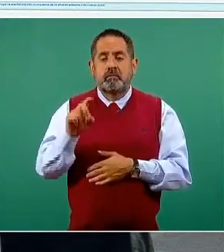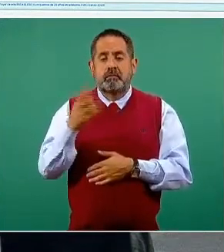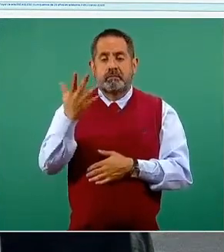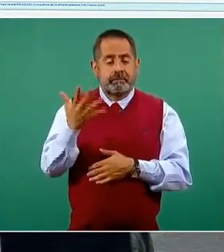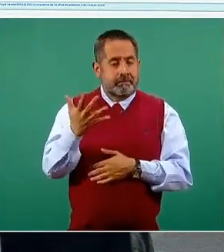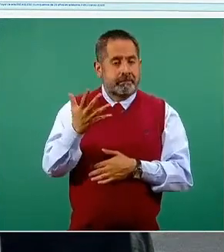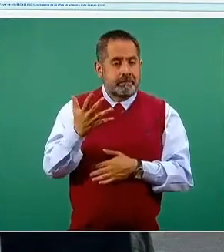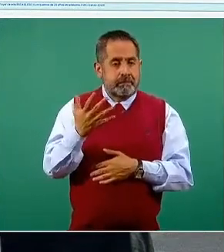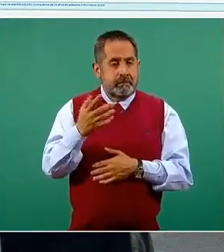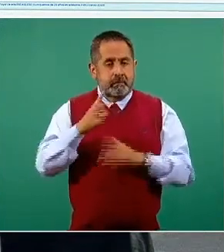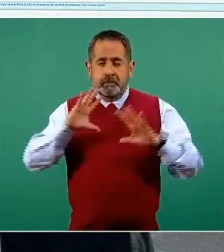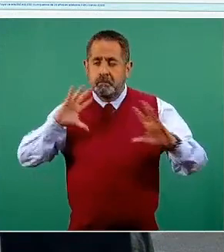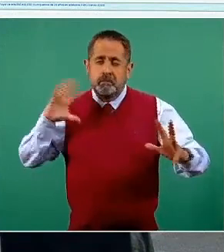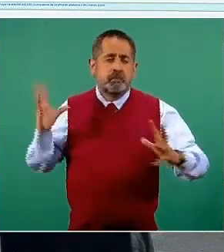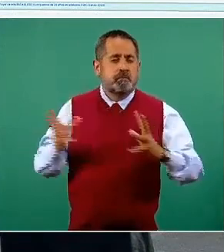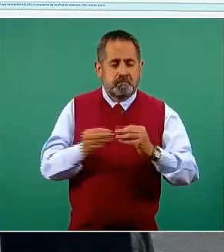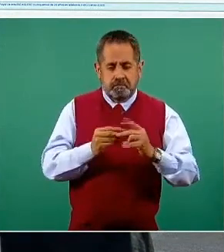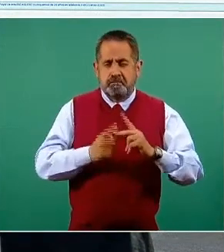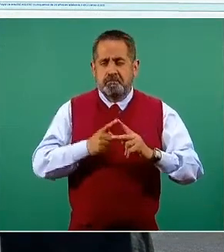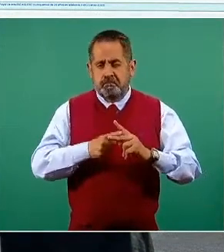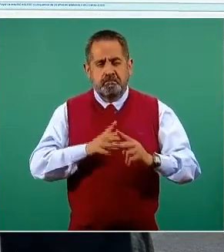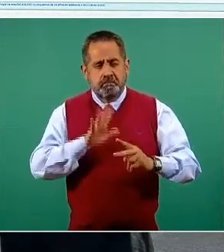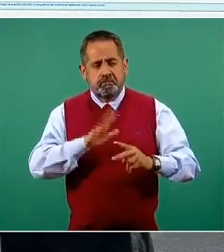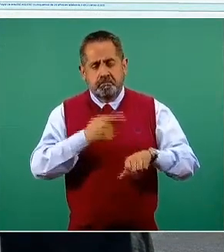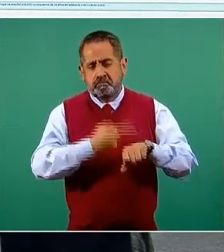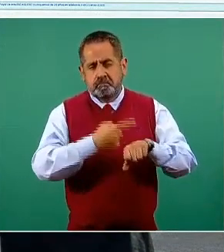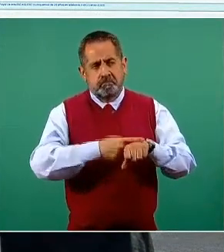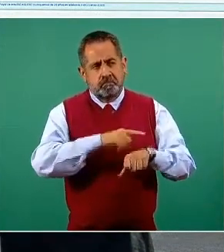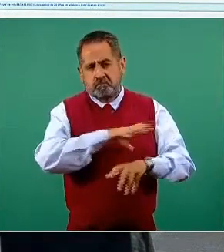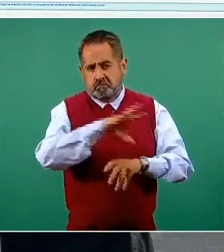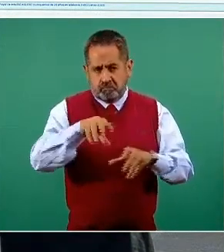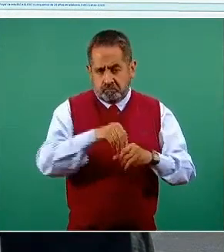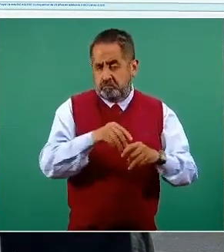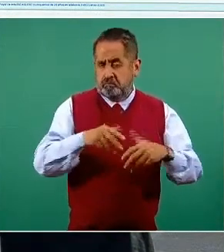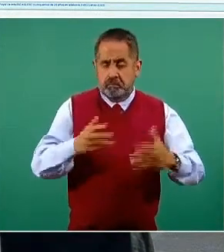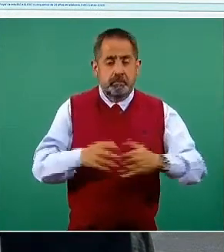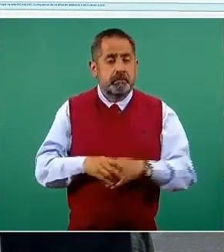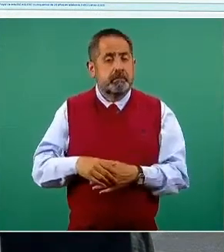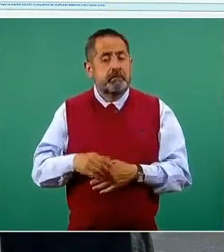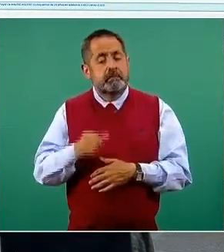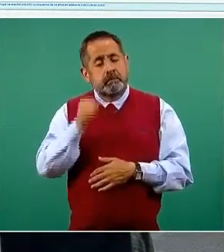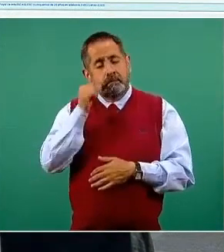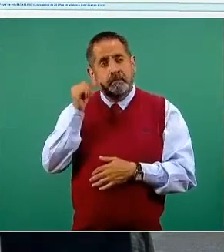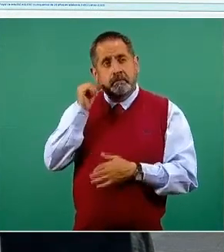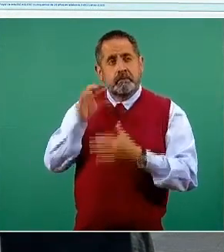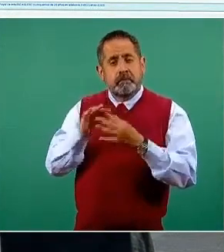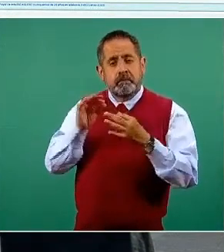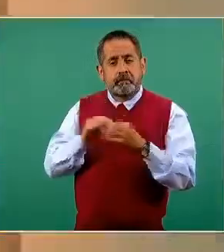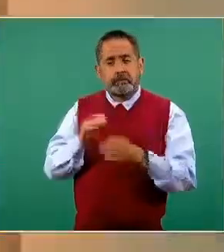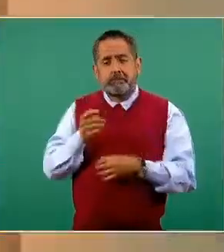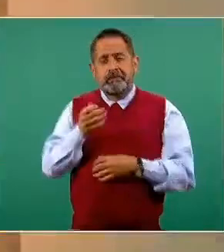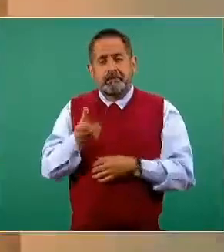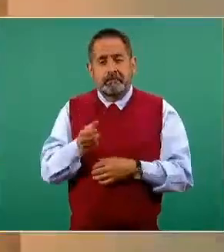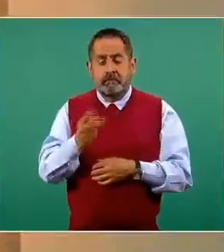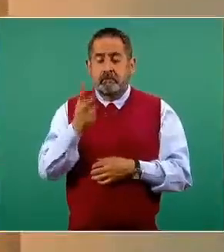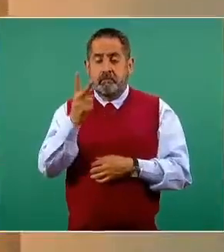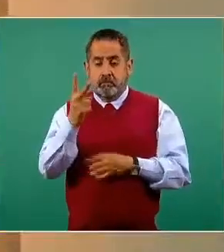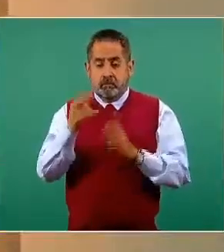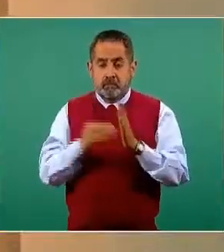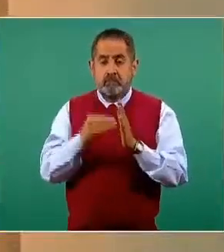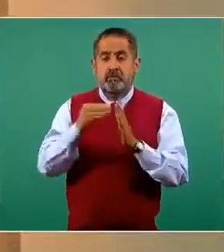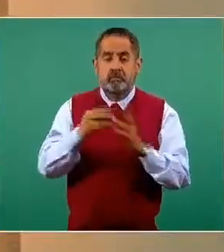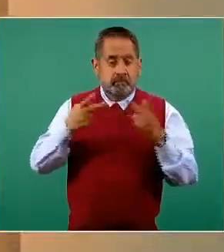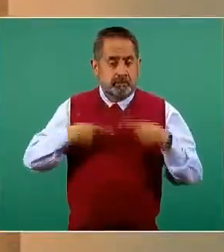2.574.035 casos estimados. Y ayer comentábamos también que ya casi vamos a alcanzar los 2 millones de personas